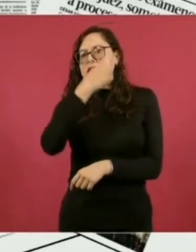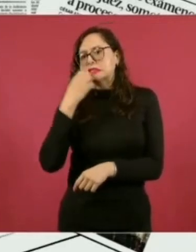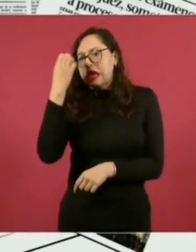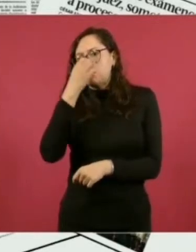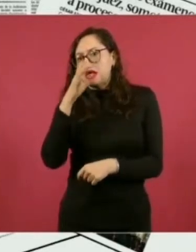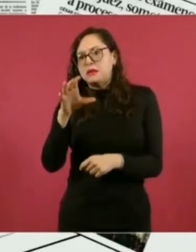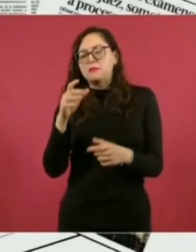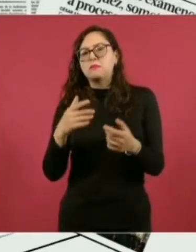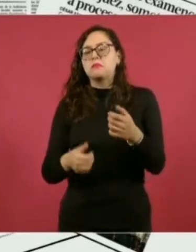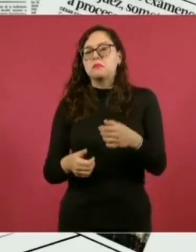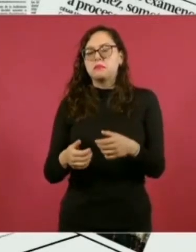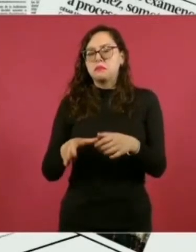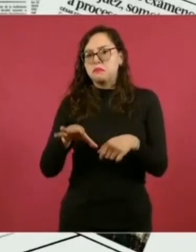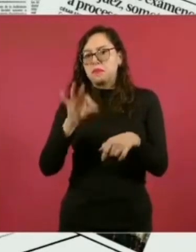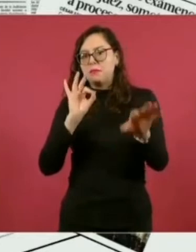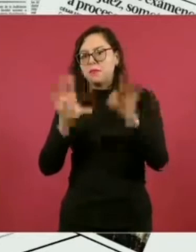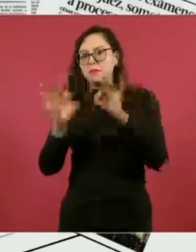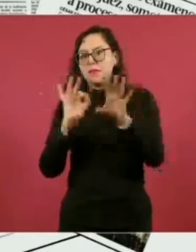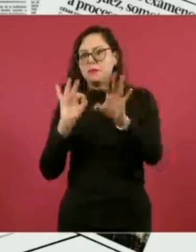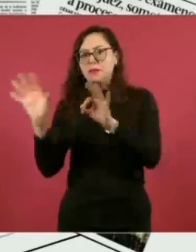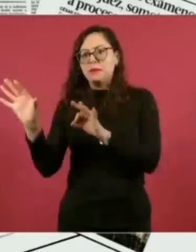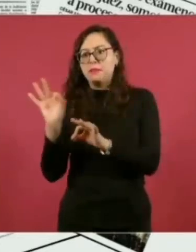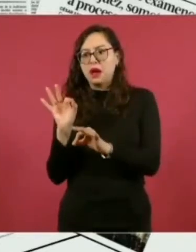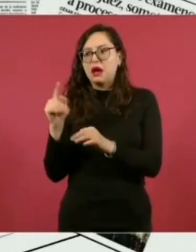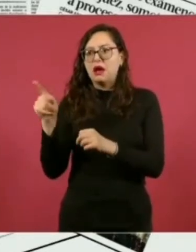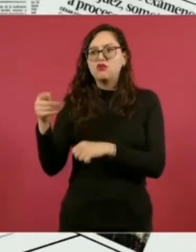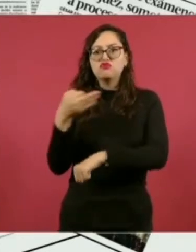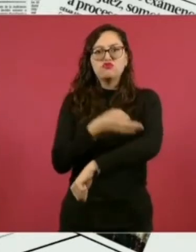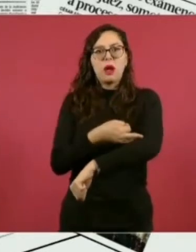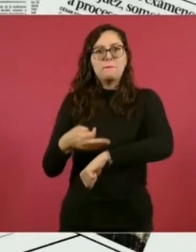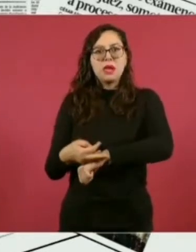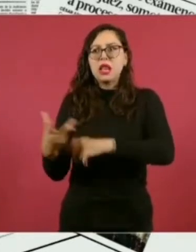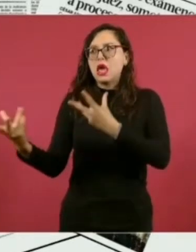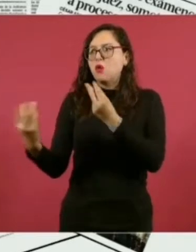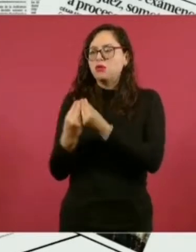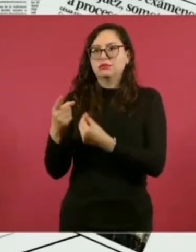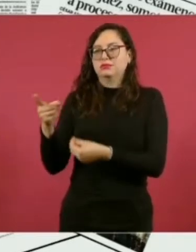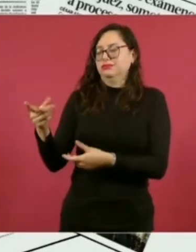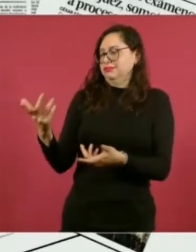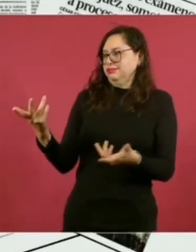los cercanos a los magistrados. Adelante.